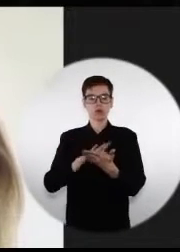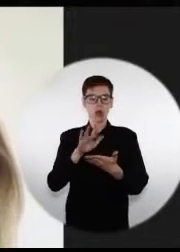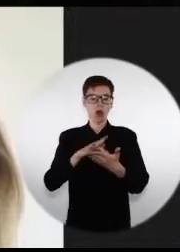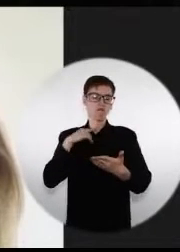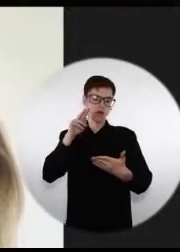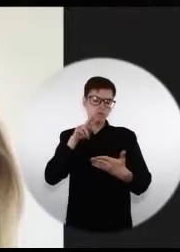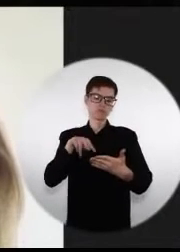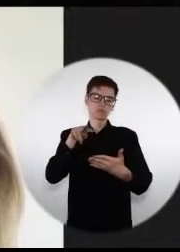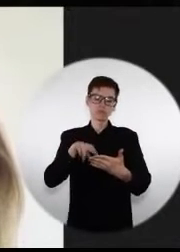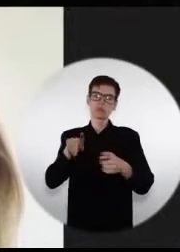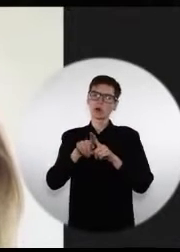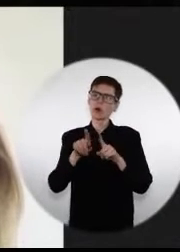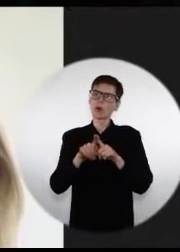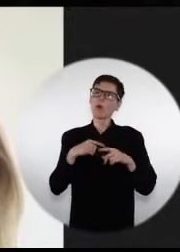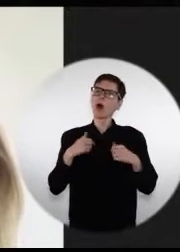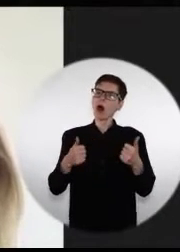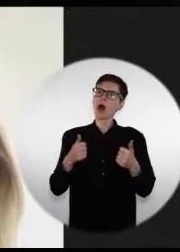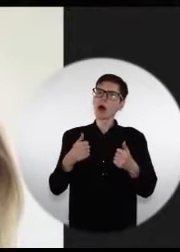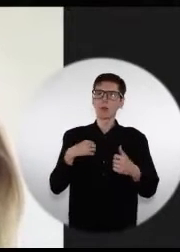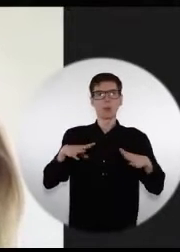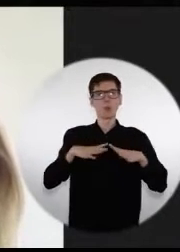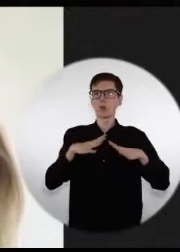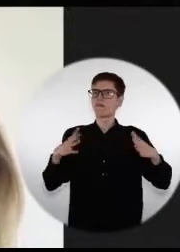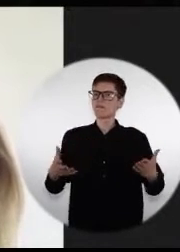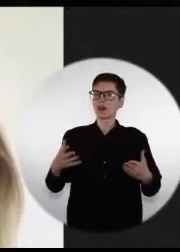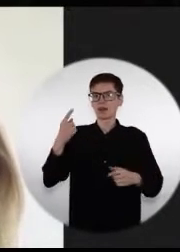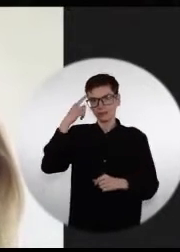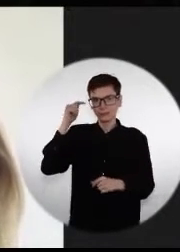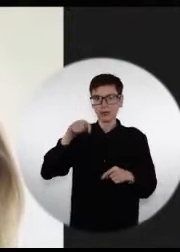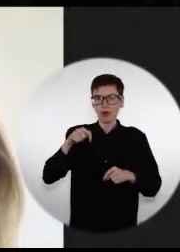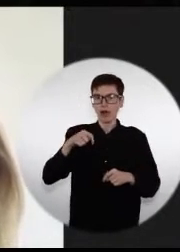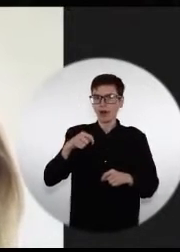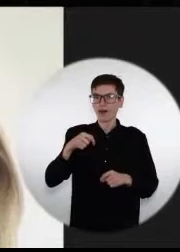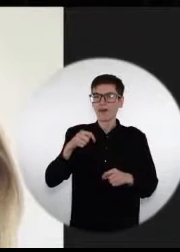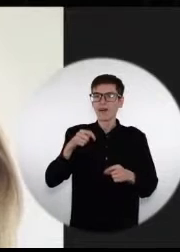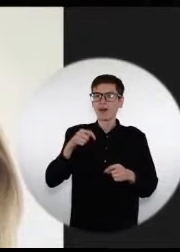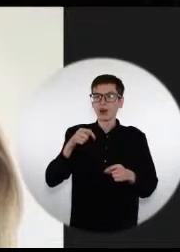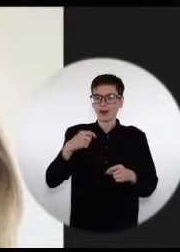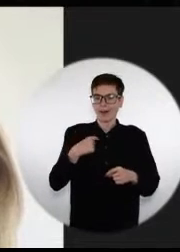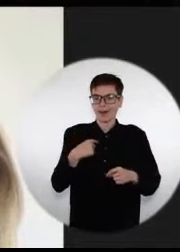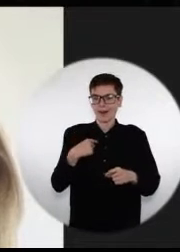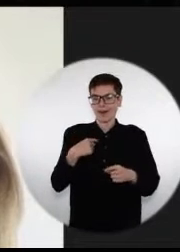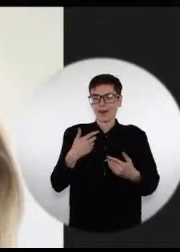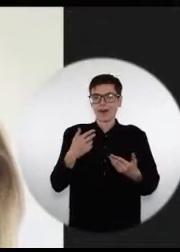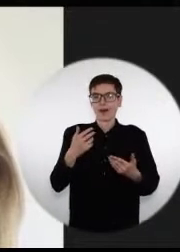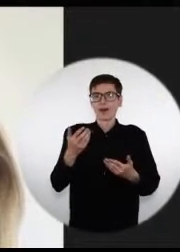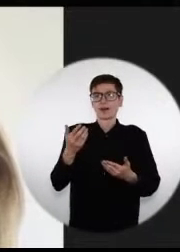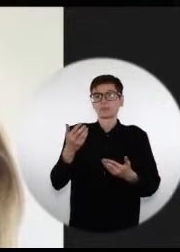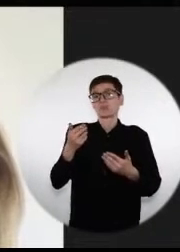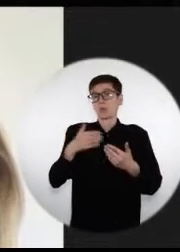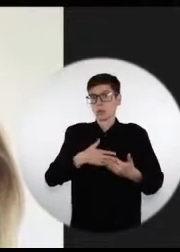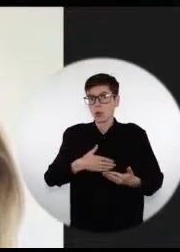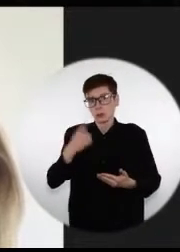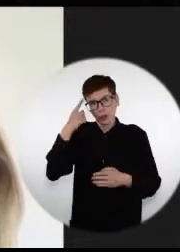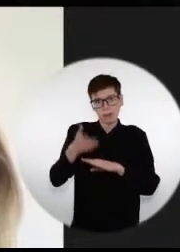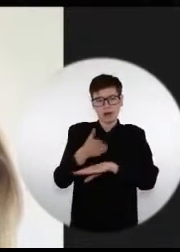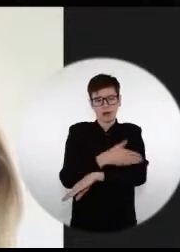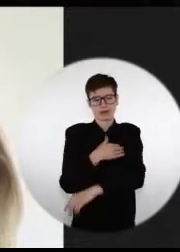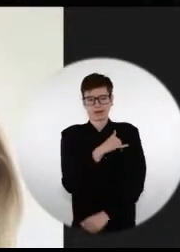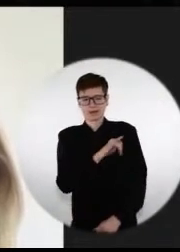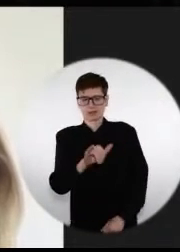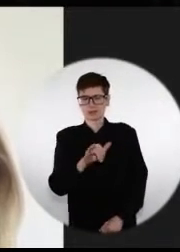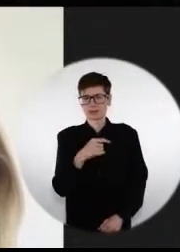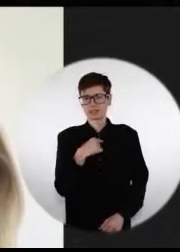otros medios salir del libro yo me cambia el quinto enlace poco estoy feliz pero está súper reacia